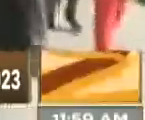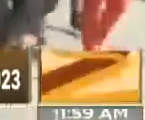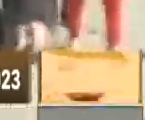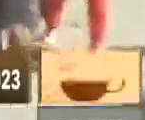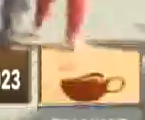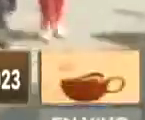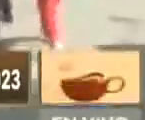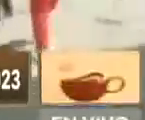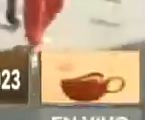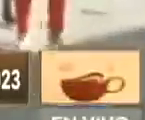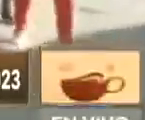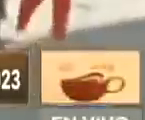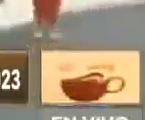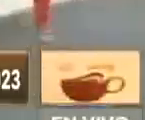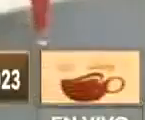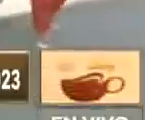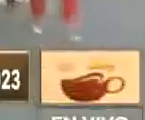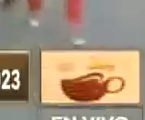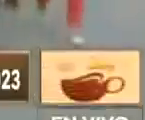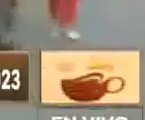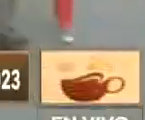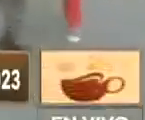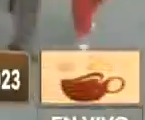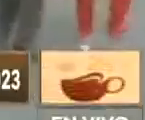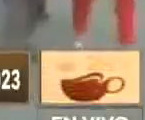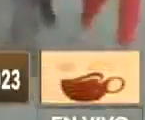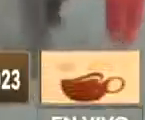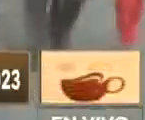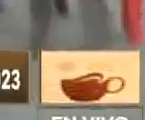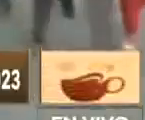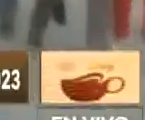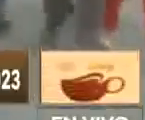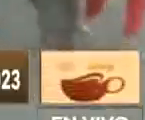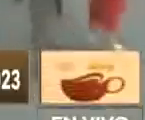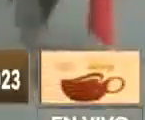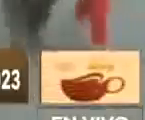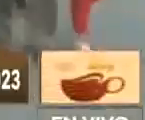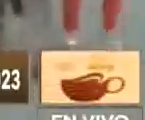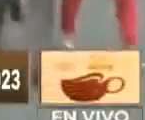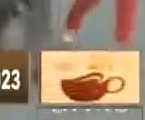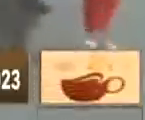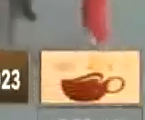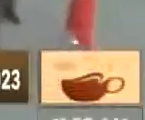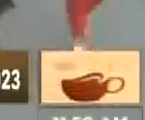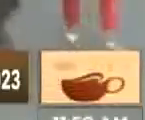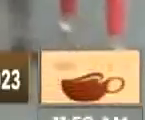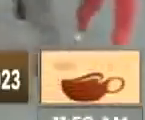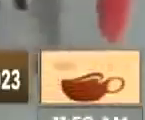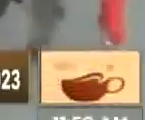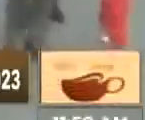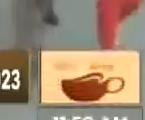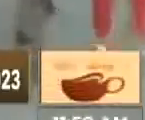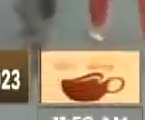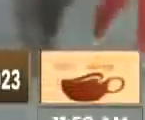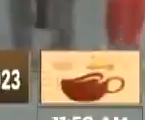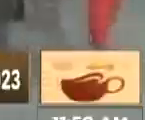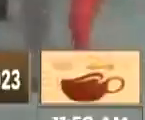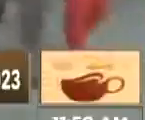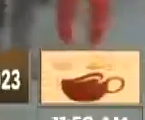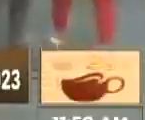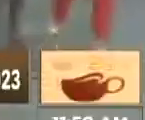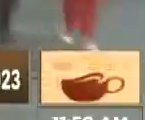el diputado y presidente de la Asamblea Nacional actual, Jorge Rodríguez, y postulado ya como próximo presidente para reivindicarse y seguir